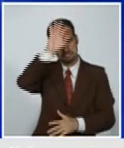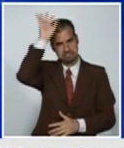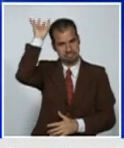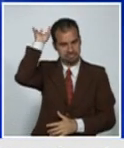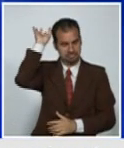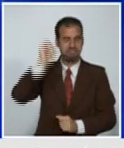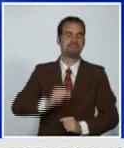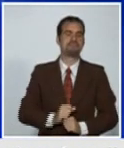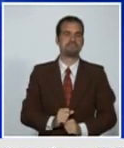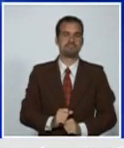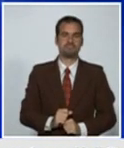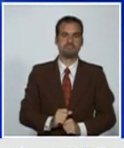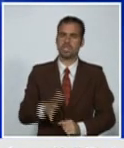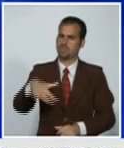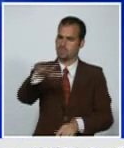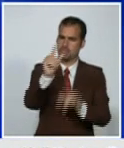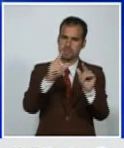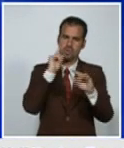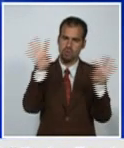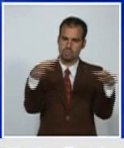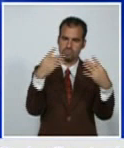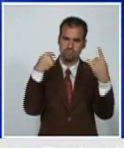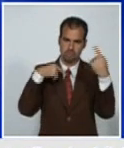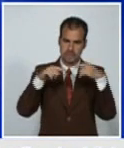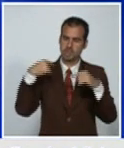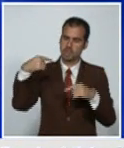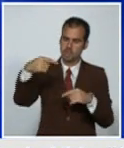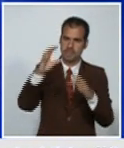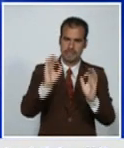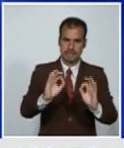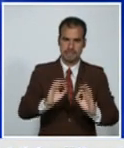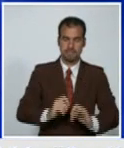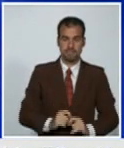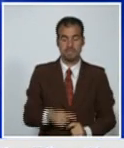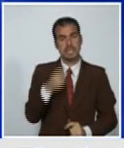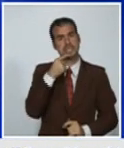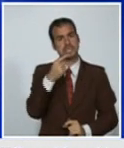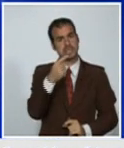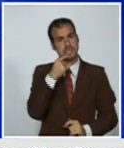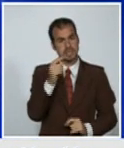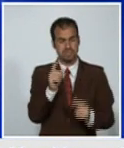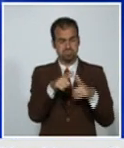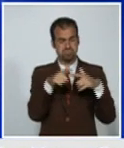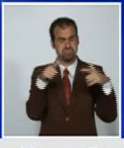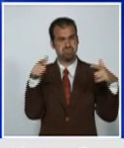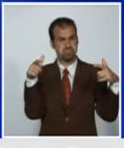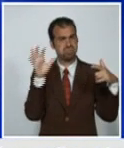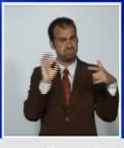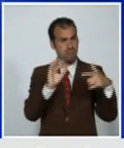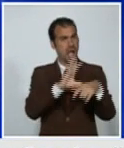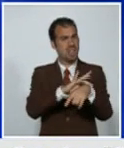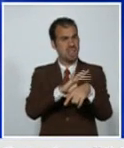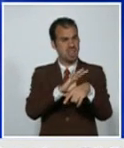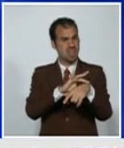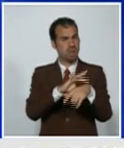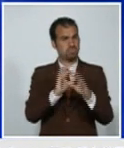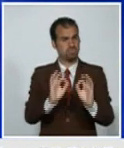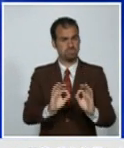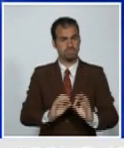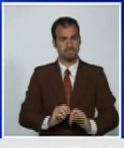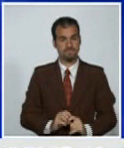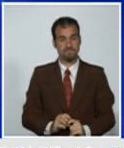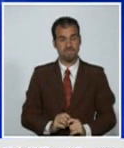las personas que escuchan la información diariamente. Sigue siendo alto el nivel de contagio. El número de casos, la transmisión sigue siendo